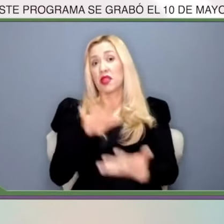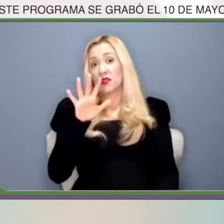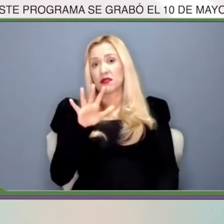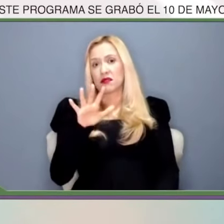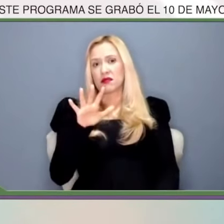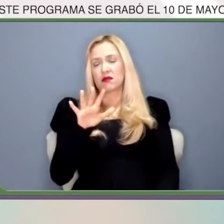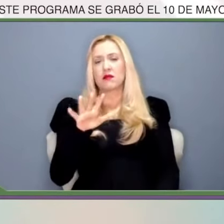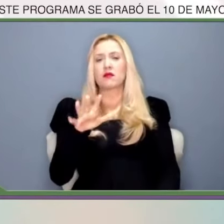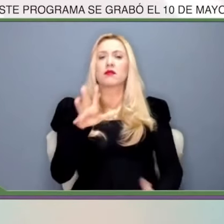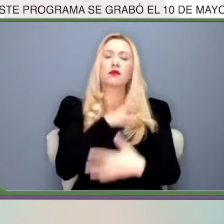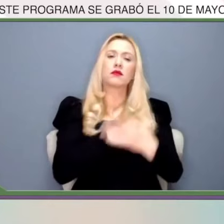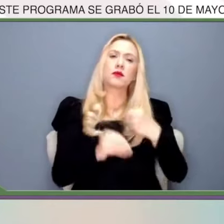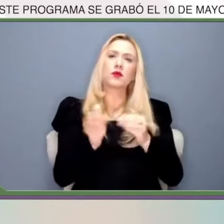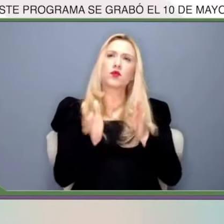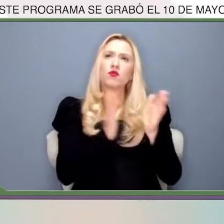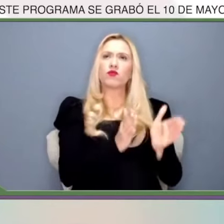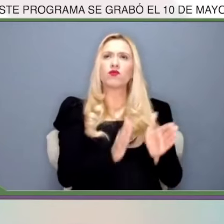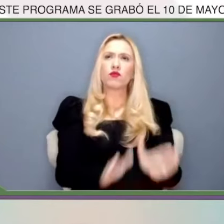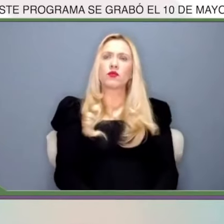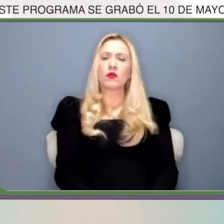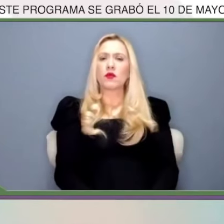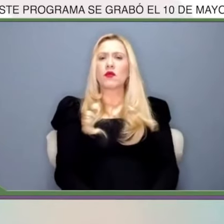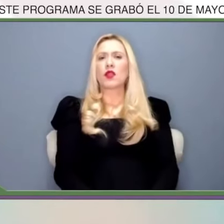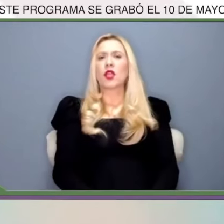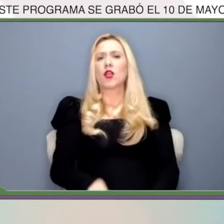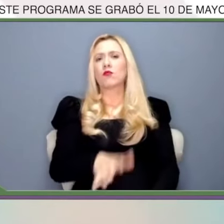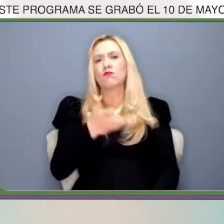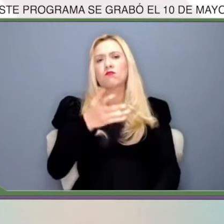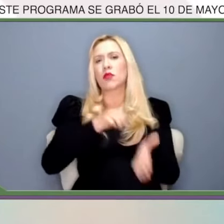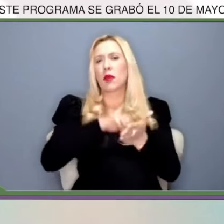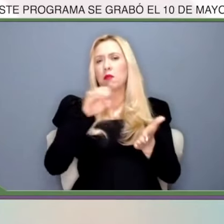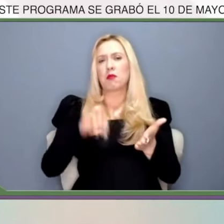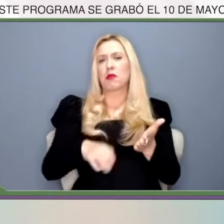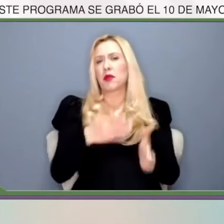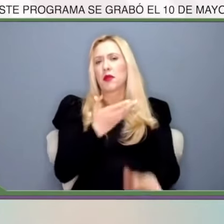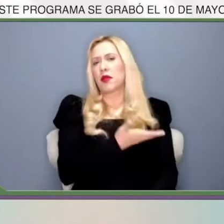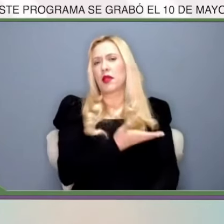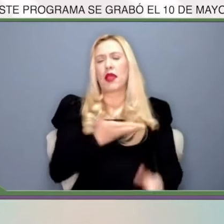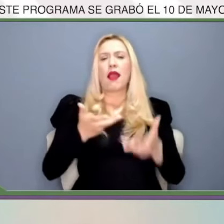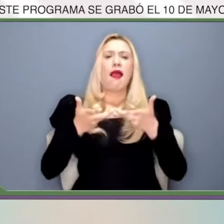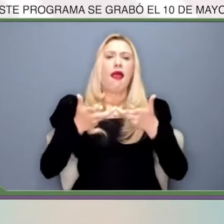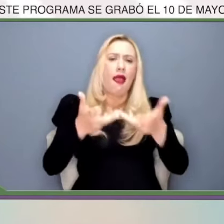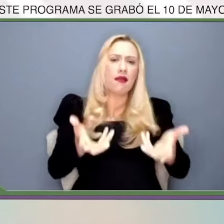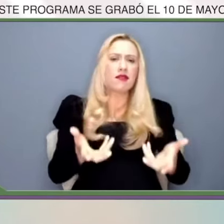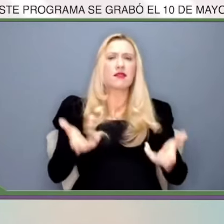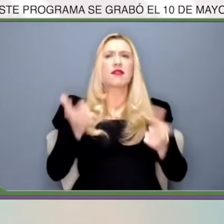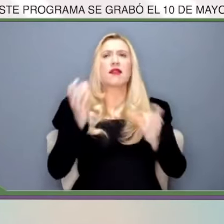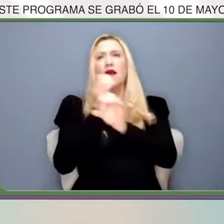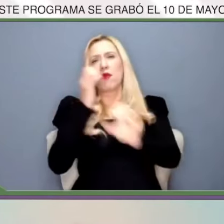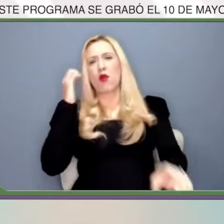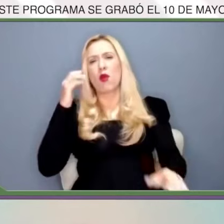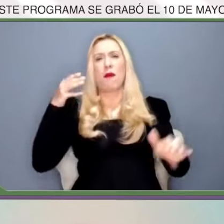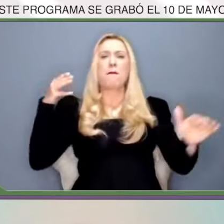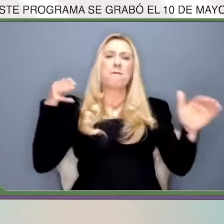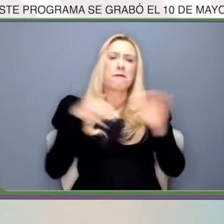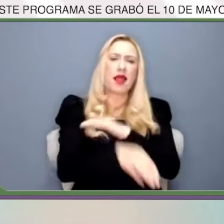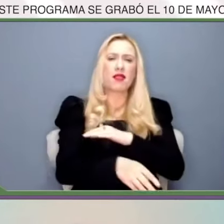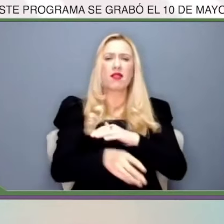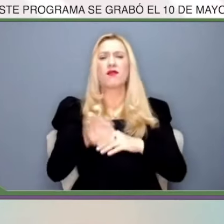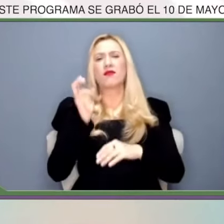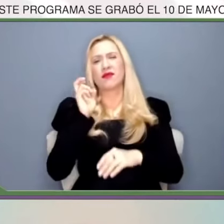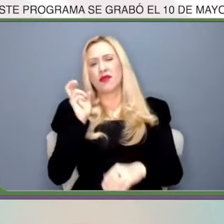algunos espacios públicos, que son como la calle, el transporte público, oscilan